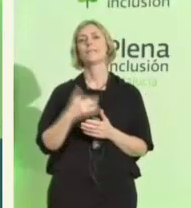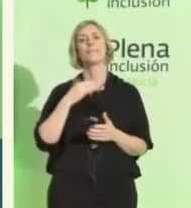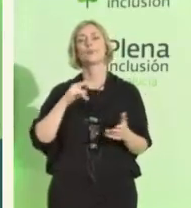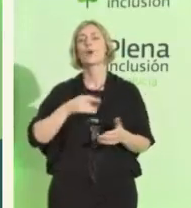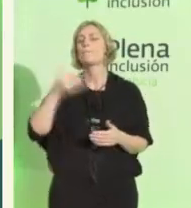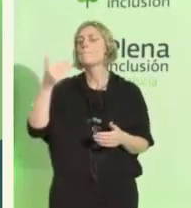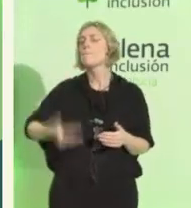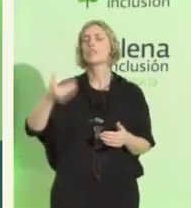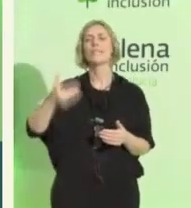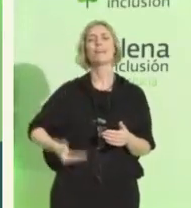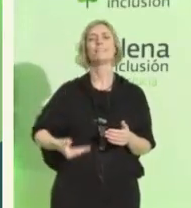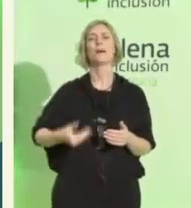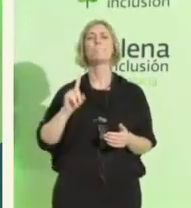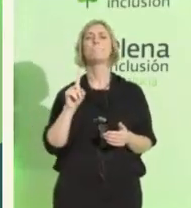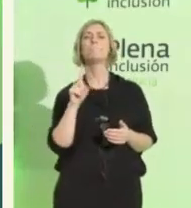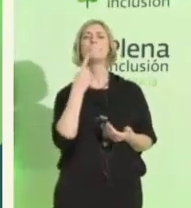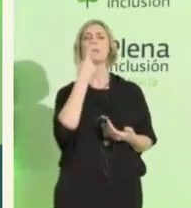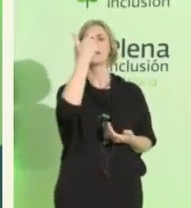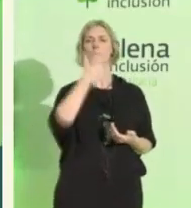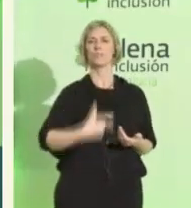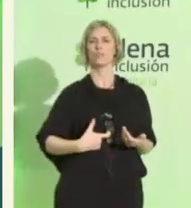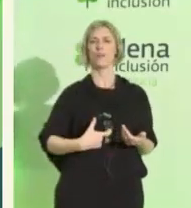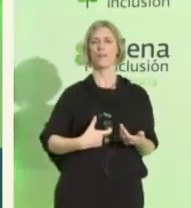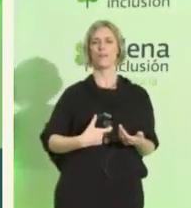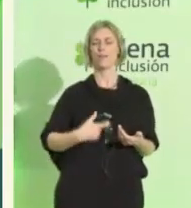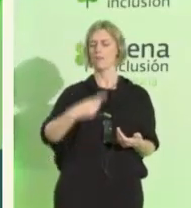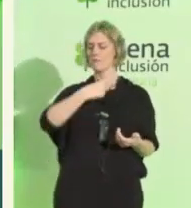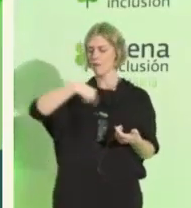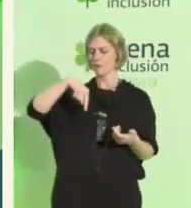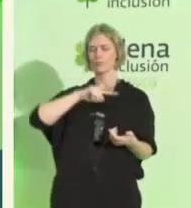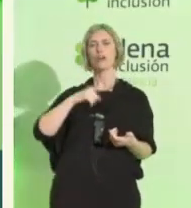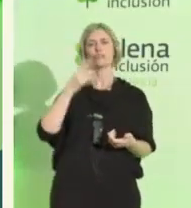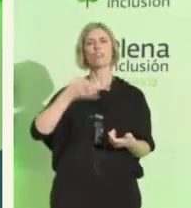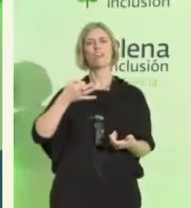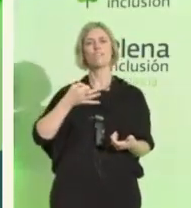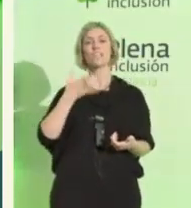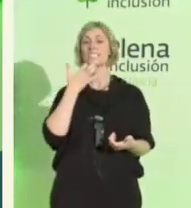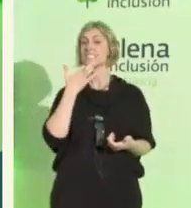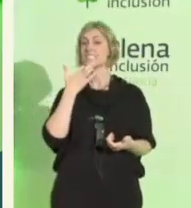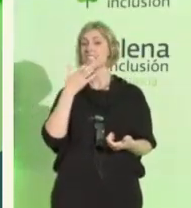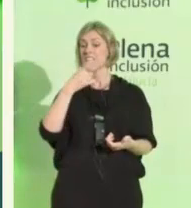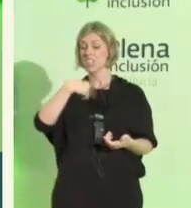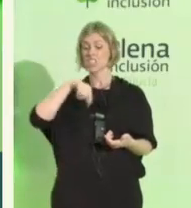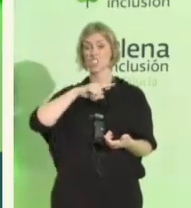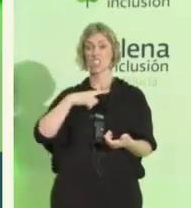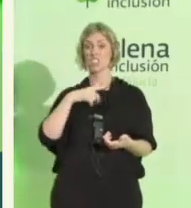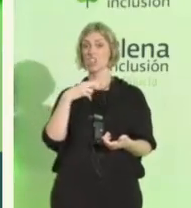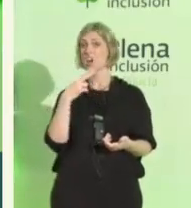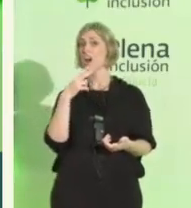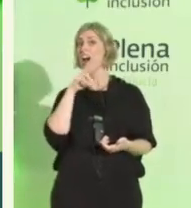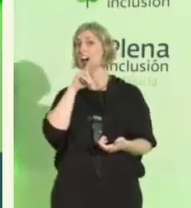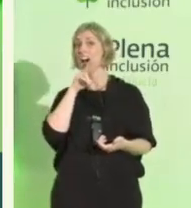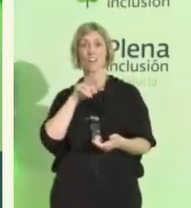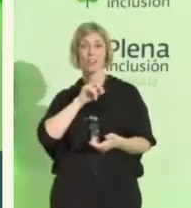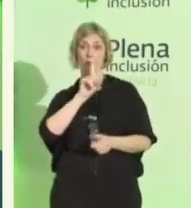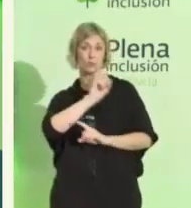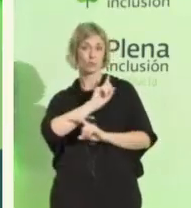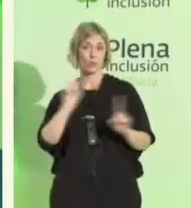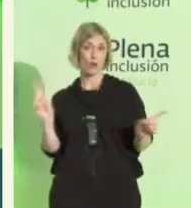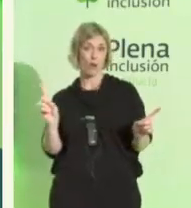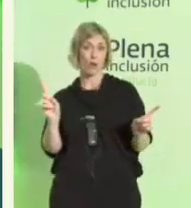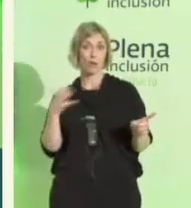porque es la primera persona no somos nosotros Porque Siguen hablando y Si siguen hablando no